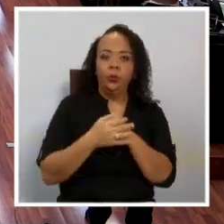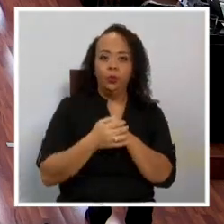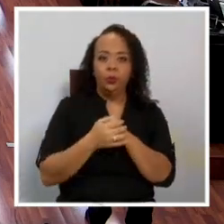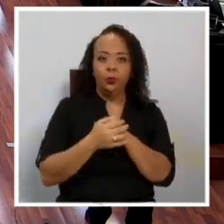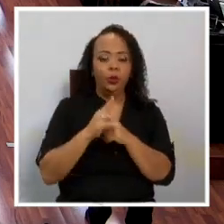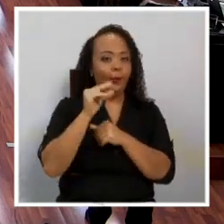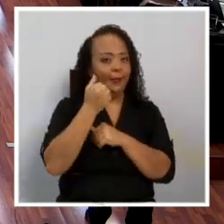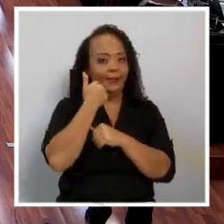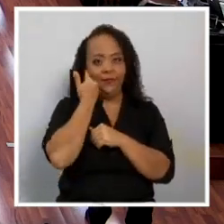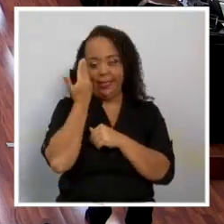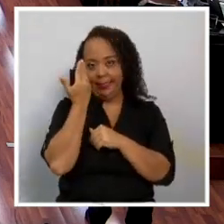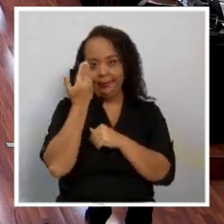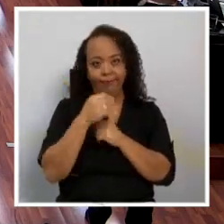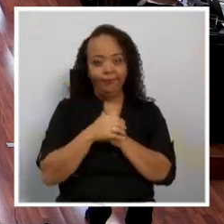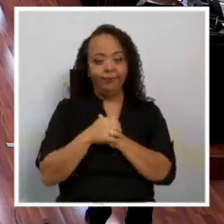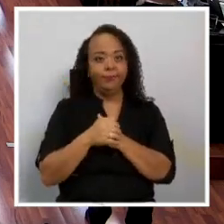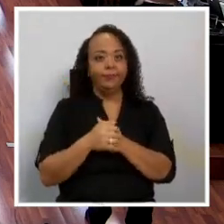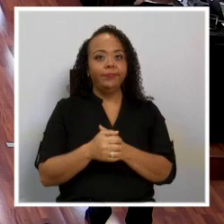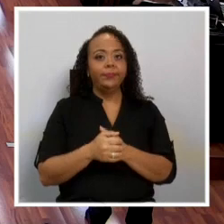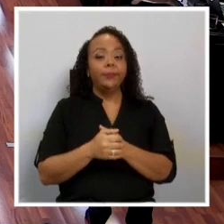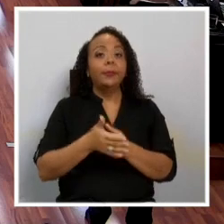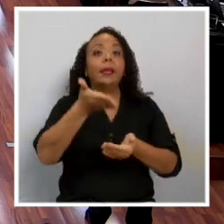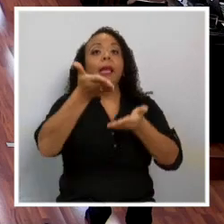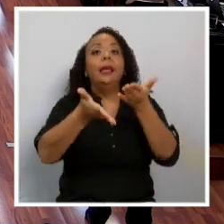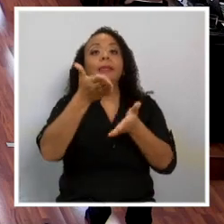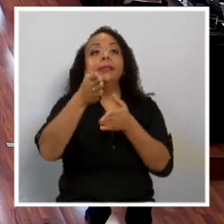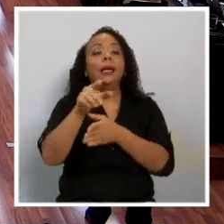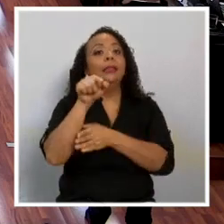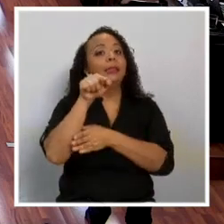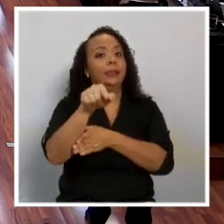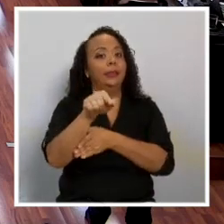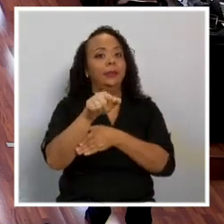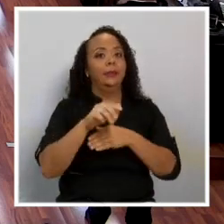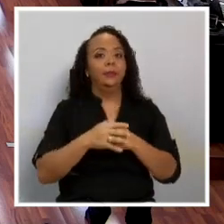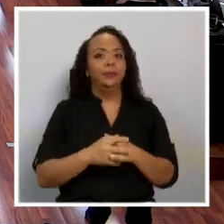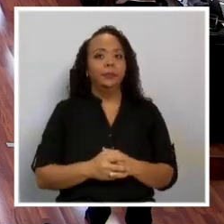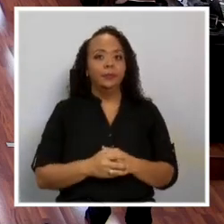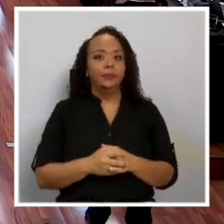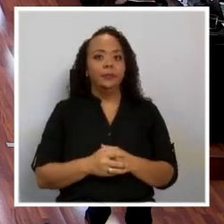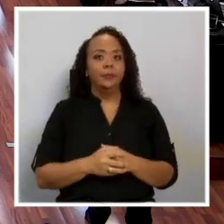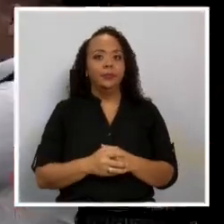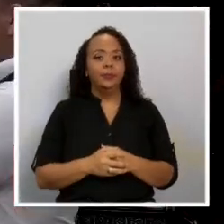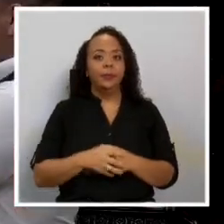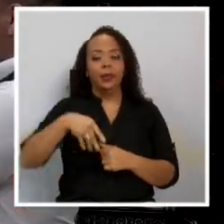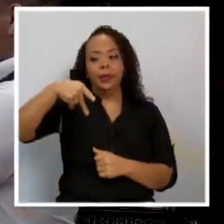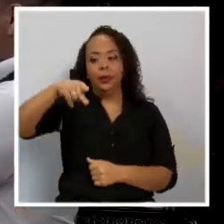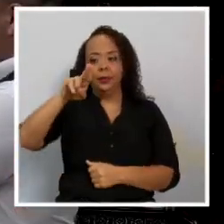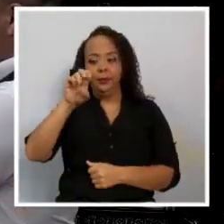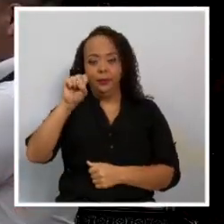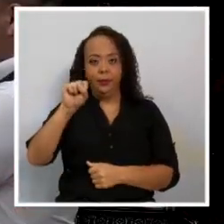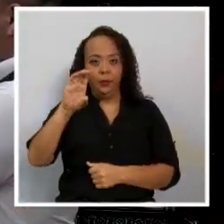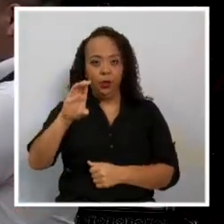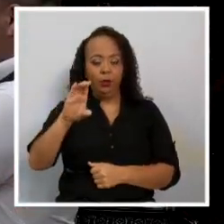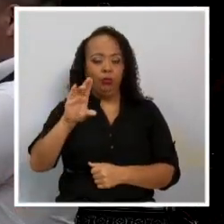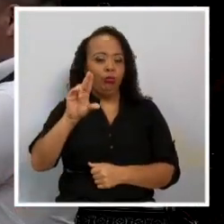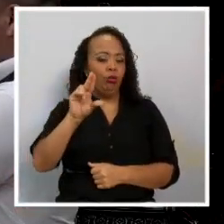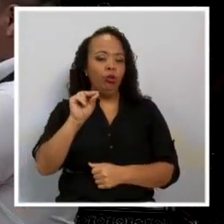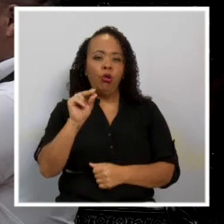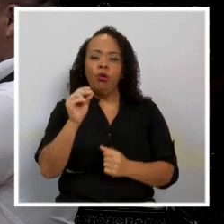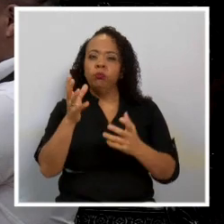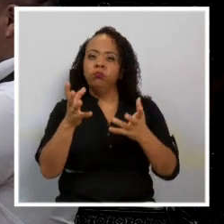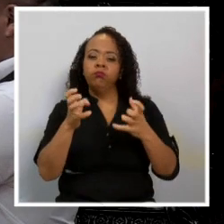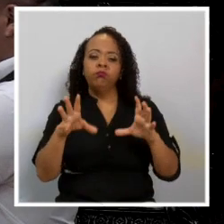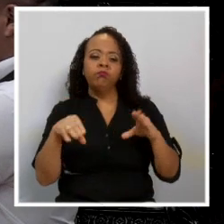no va a ser fácil. Quizás ahí la unidad no esté tan dispuesta, porque